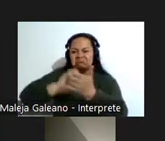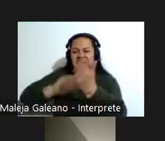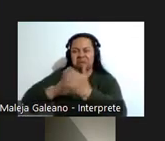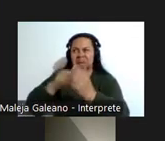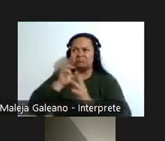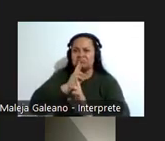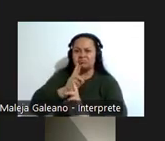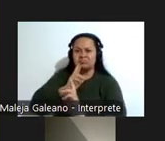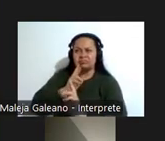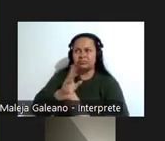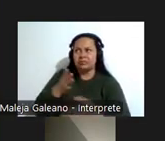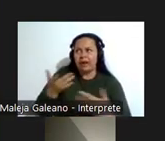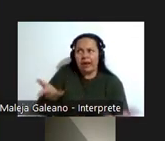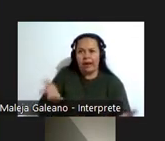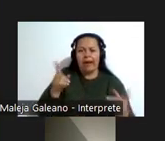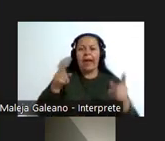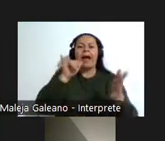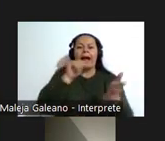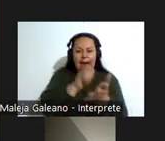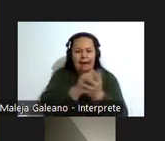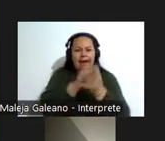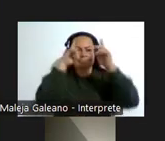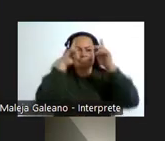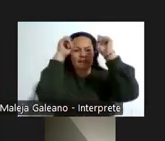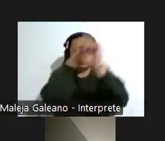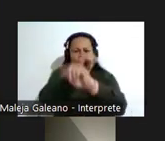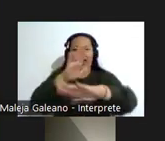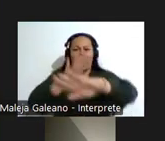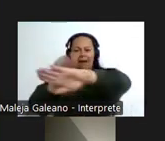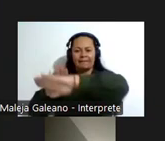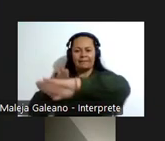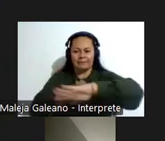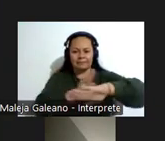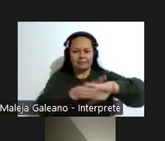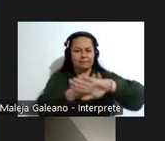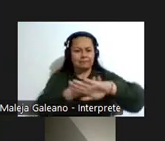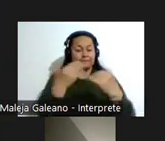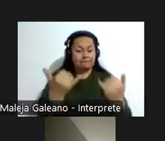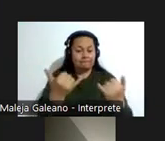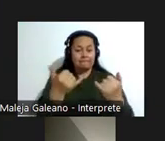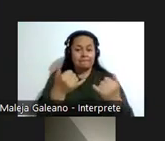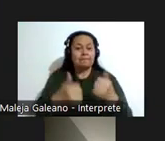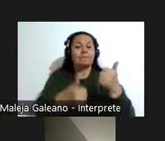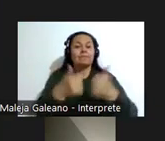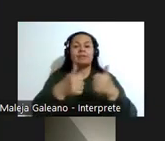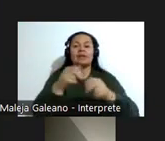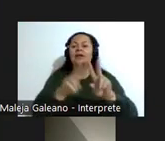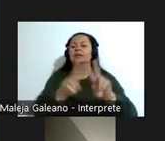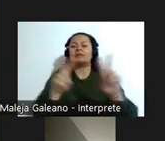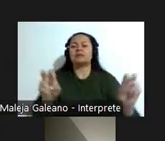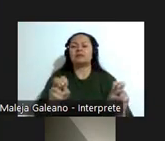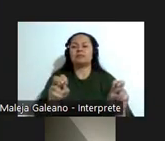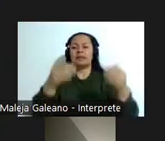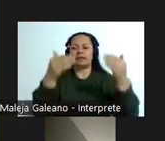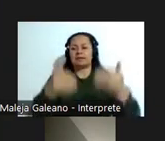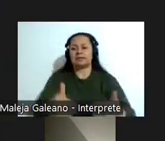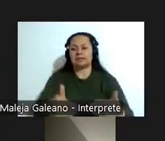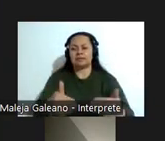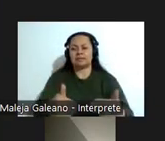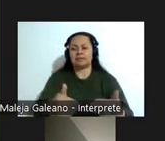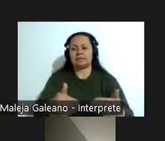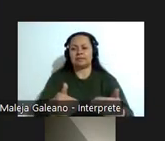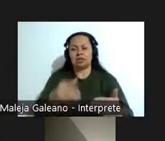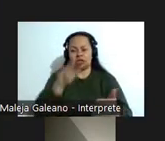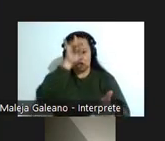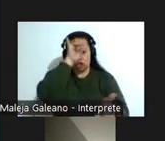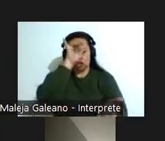Entonces, esa misma reflexión quisiera convocarla hoy en cuanto al tema de discapacidad. Yo creo que